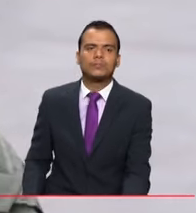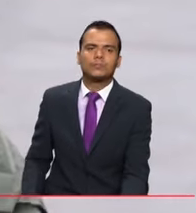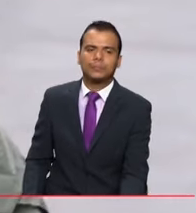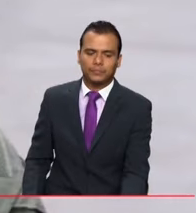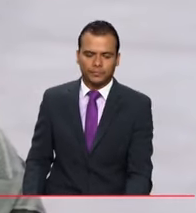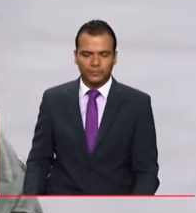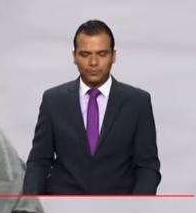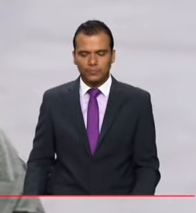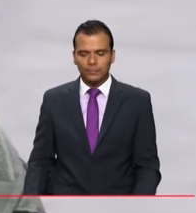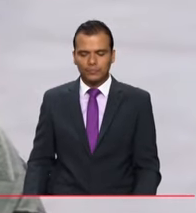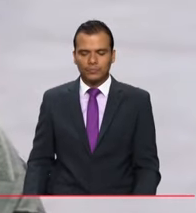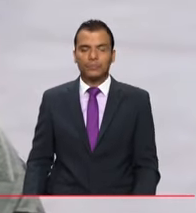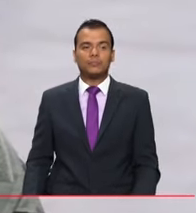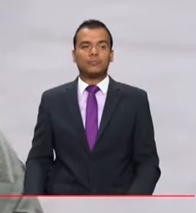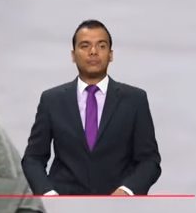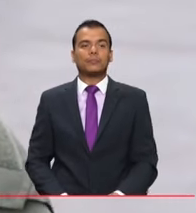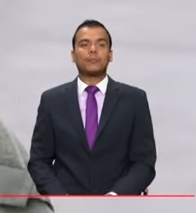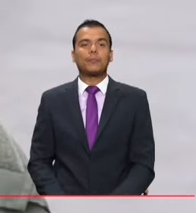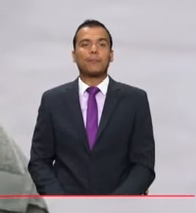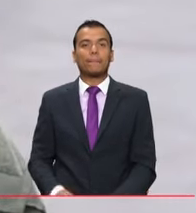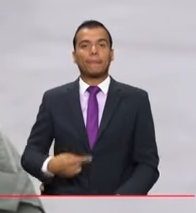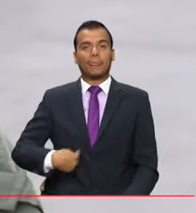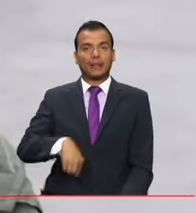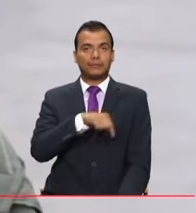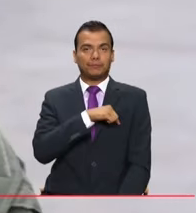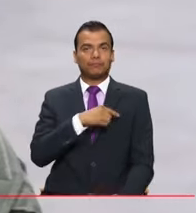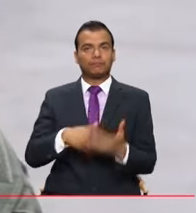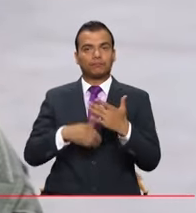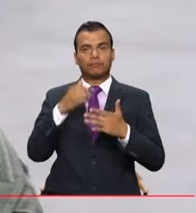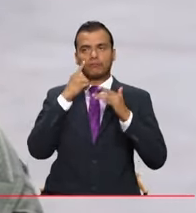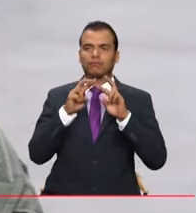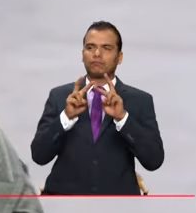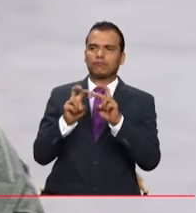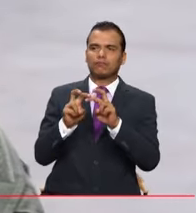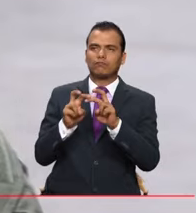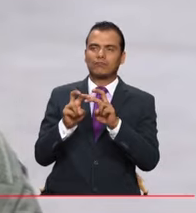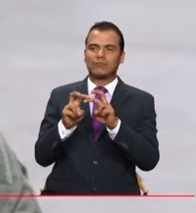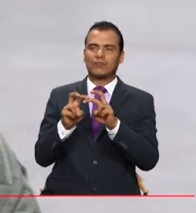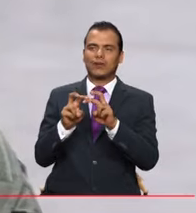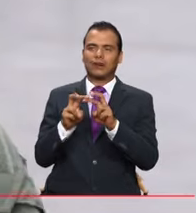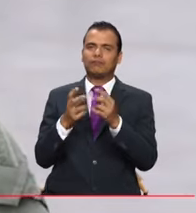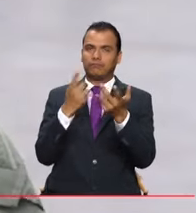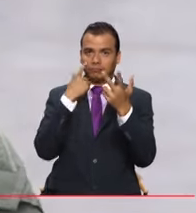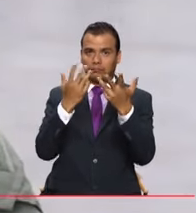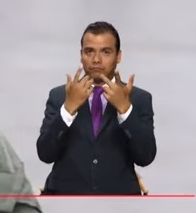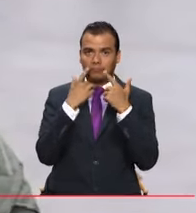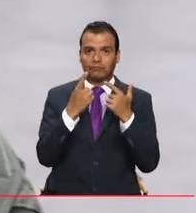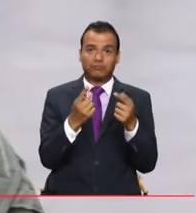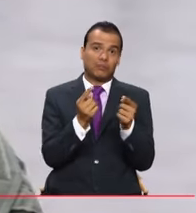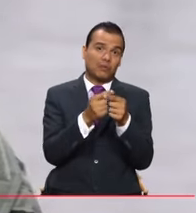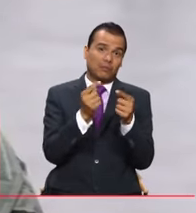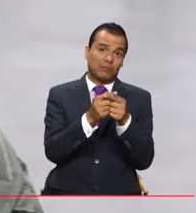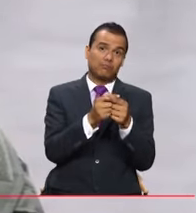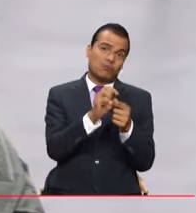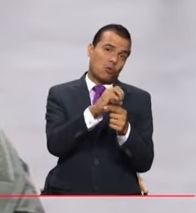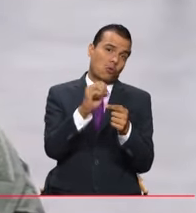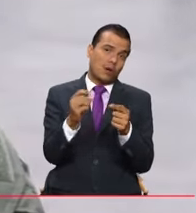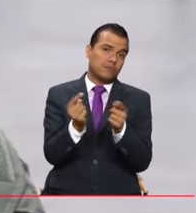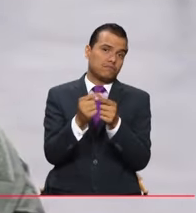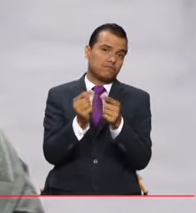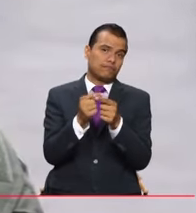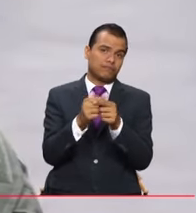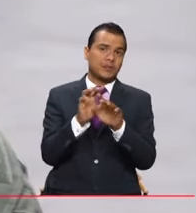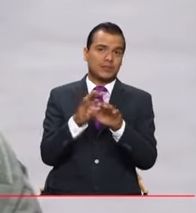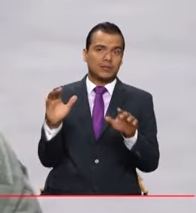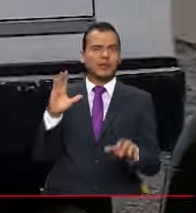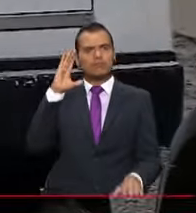De acuerdo a verificaciones preliminares, inicia esta agresión por una riña entre pareja. El CTI, el Cuerpo de Investigación Criminal